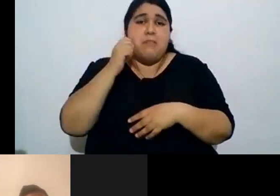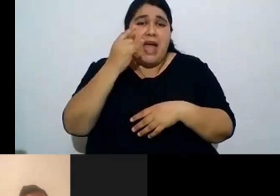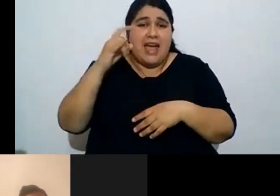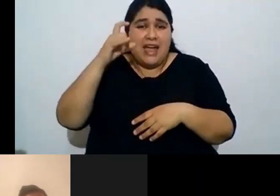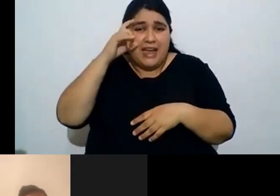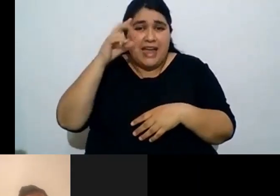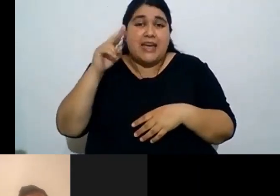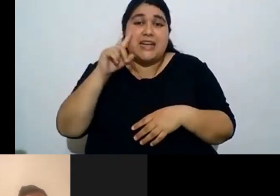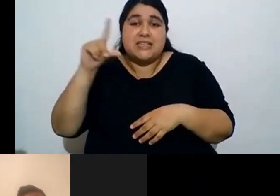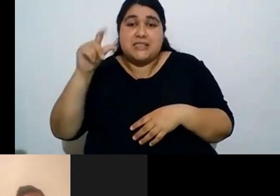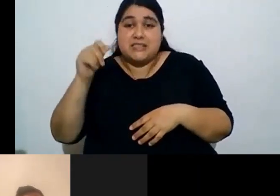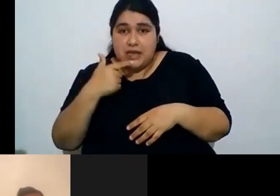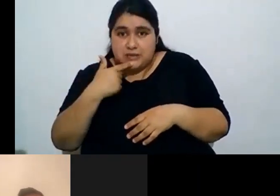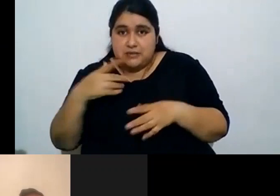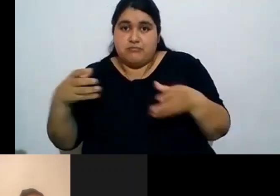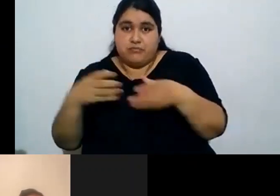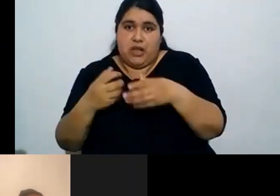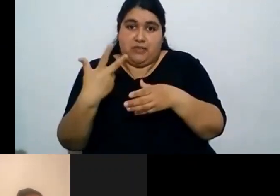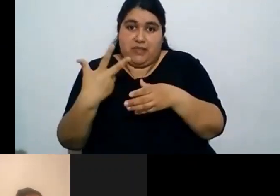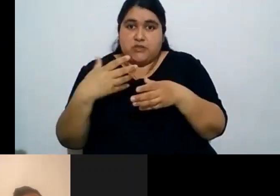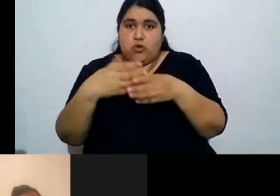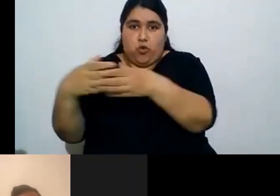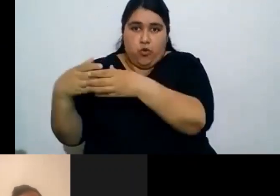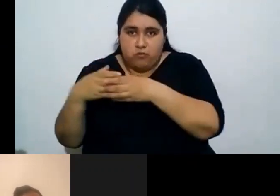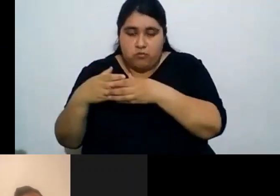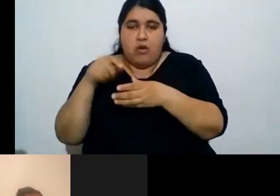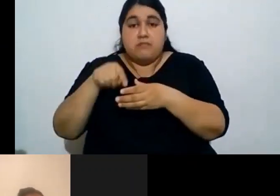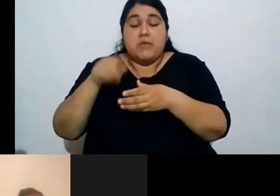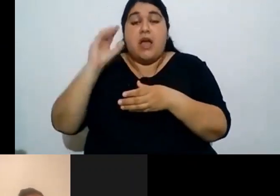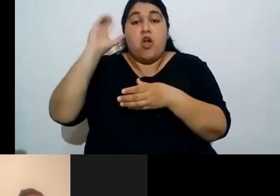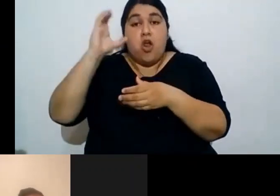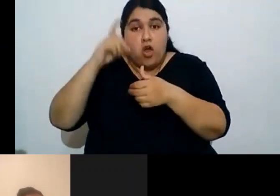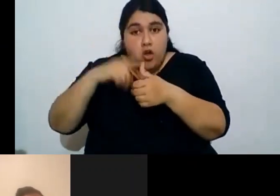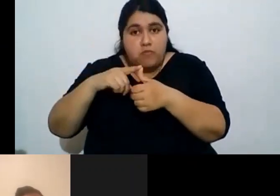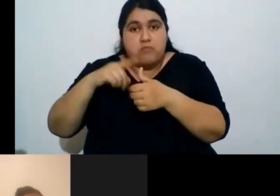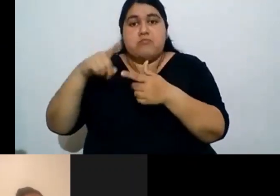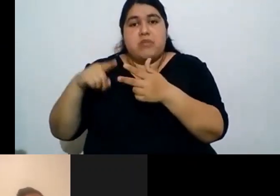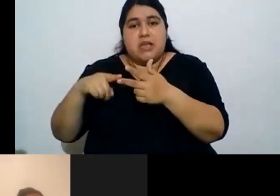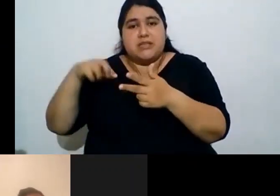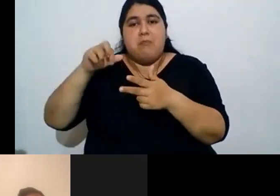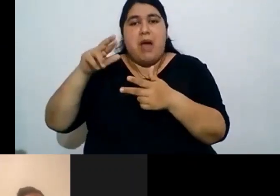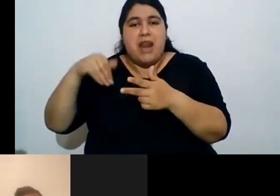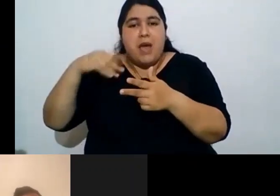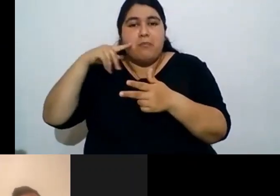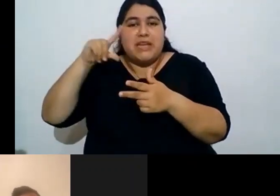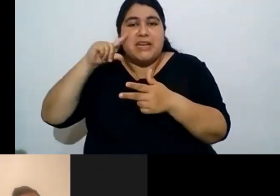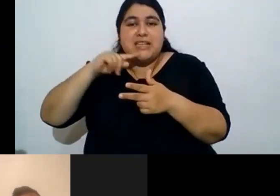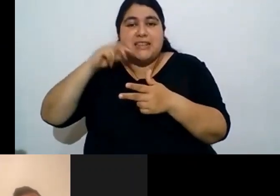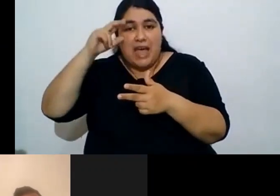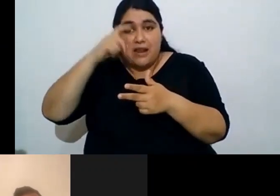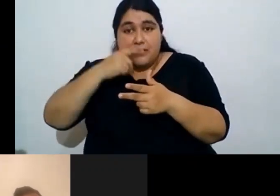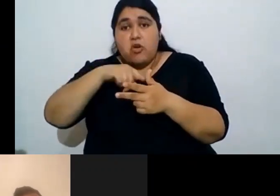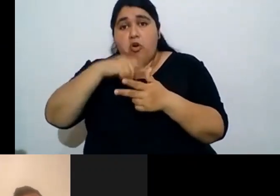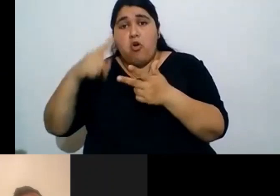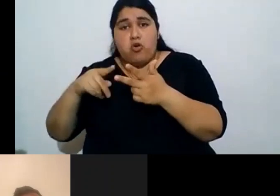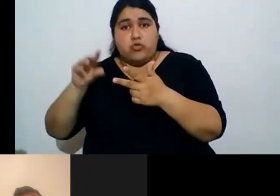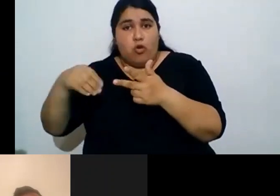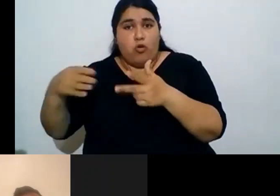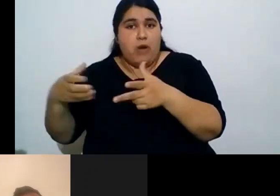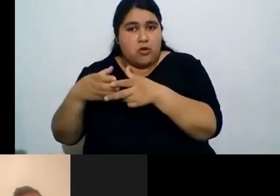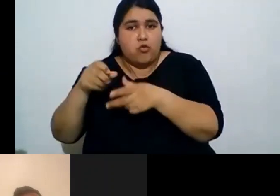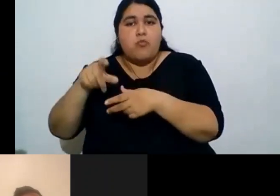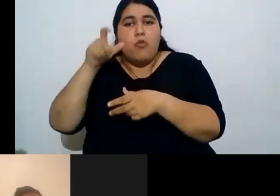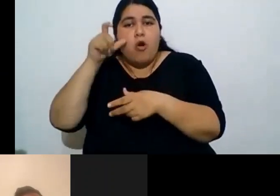lado, que son tres, el ejército colombiano, los paramilitares y ahora un cuerpo